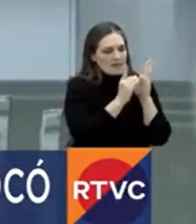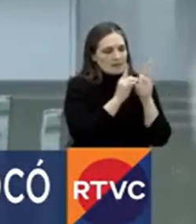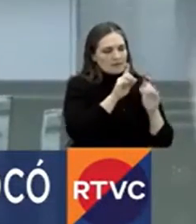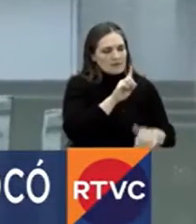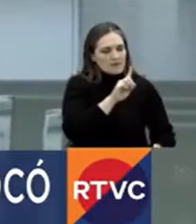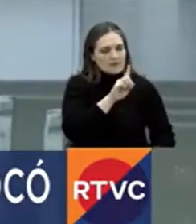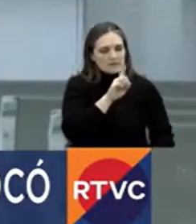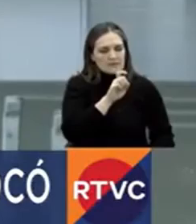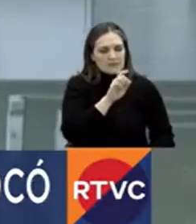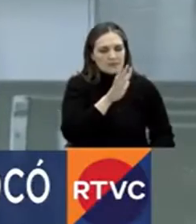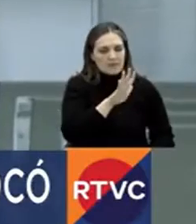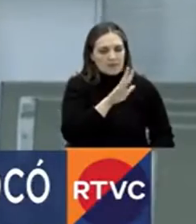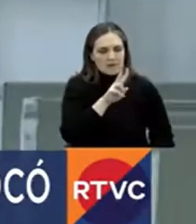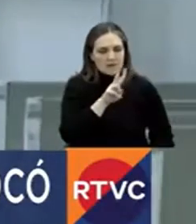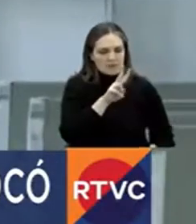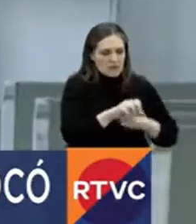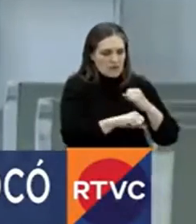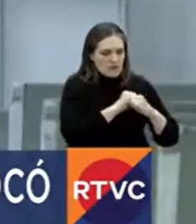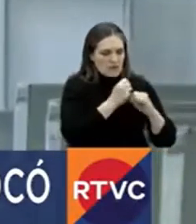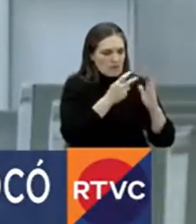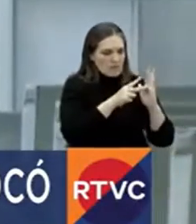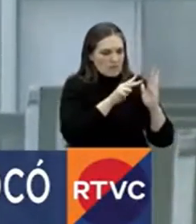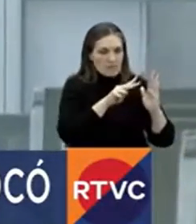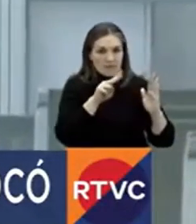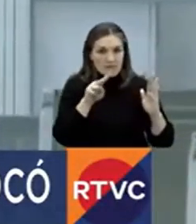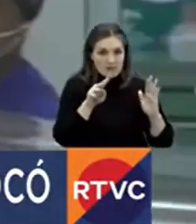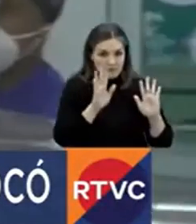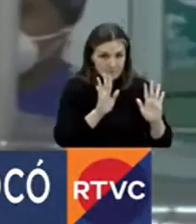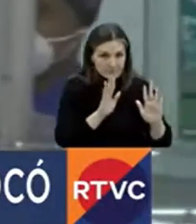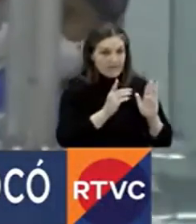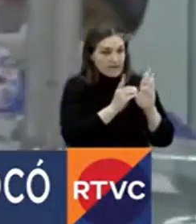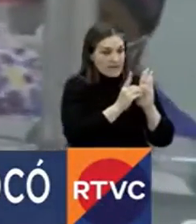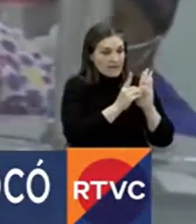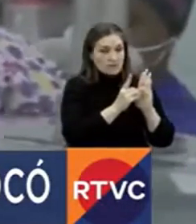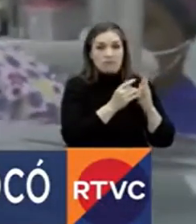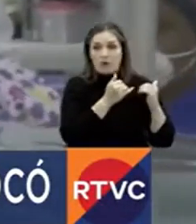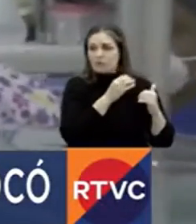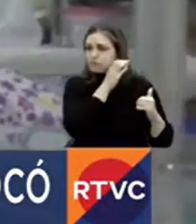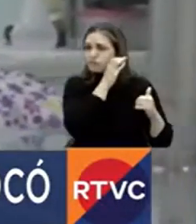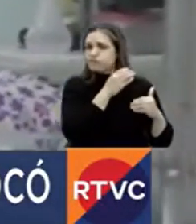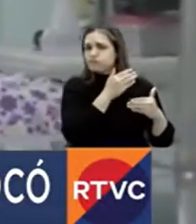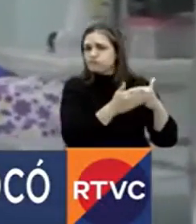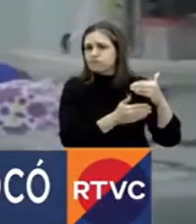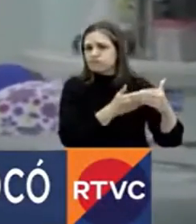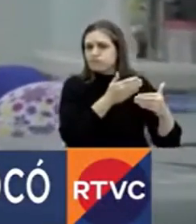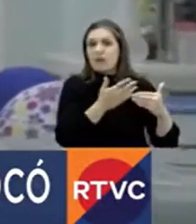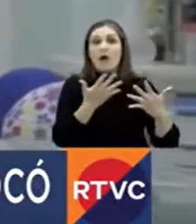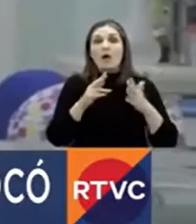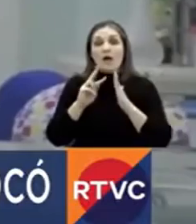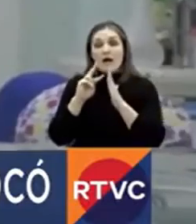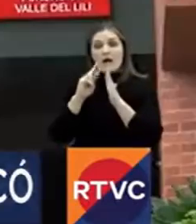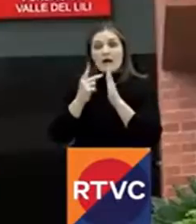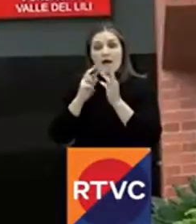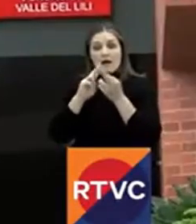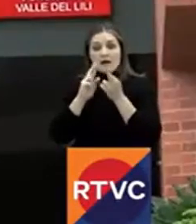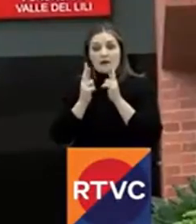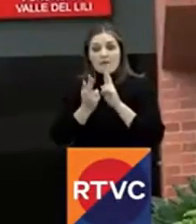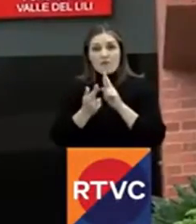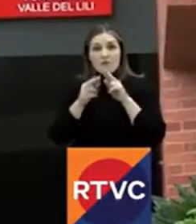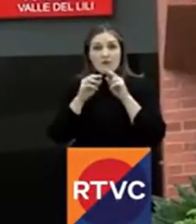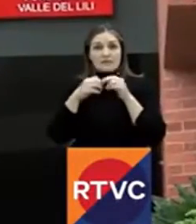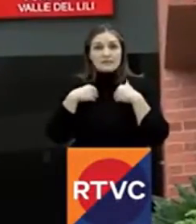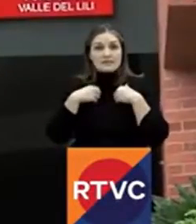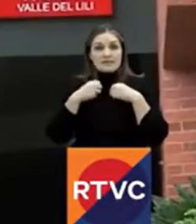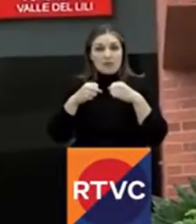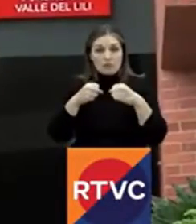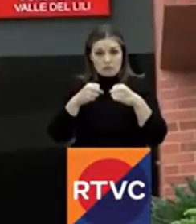1652 de 2022 del Ministerio de Salud. Aunque el sistema de salud es considerado en la reforma como público, los aportes o el pago a la salud seguirán